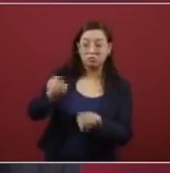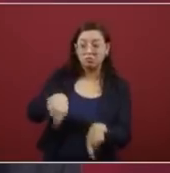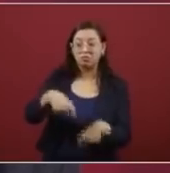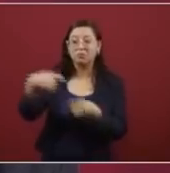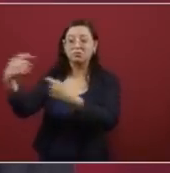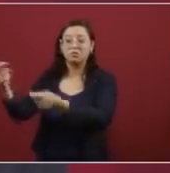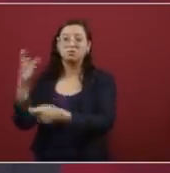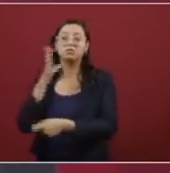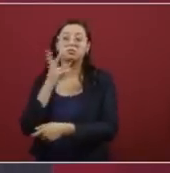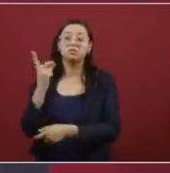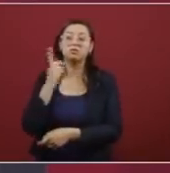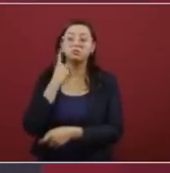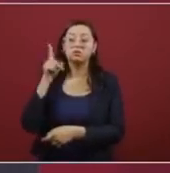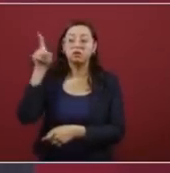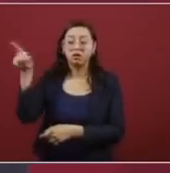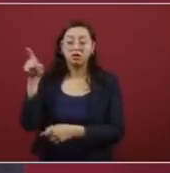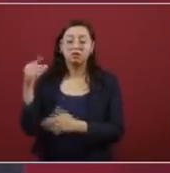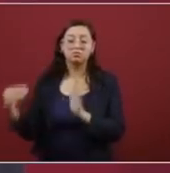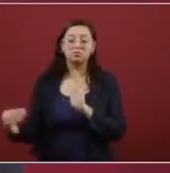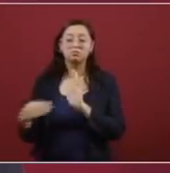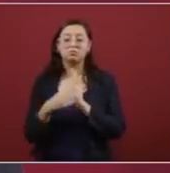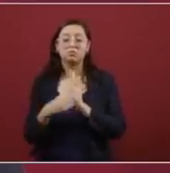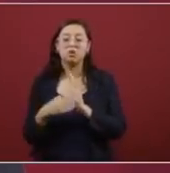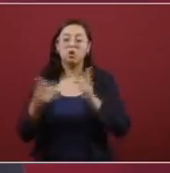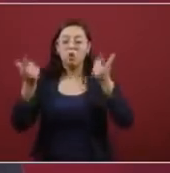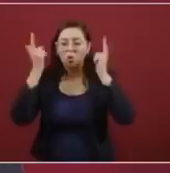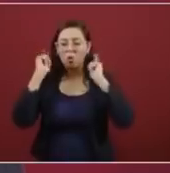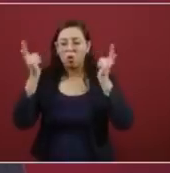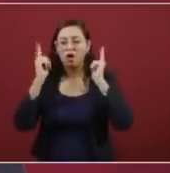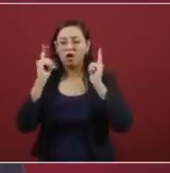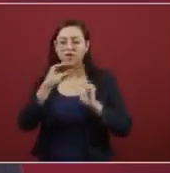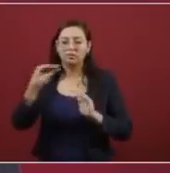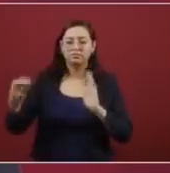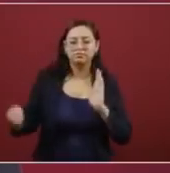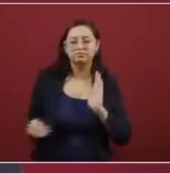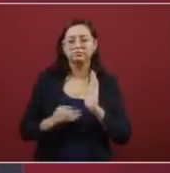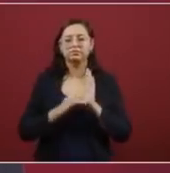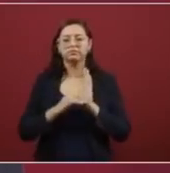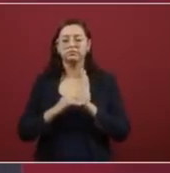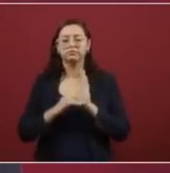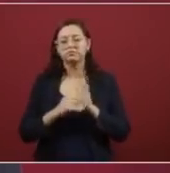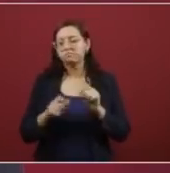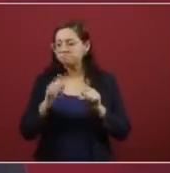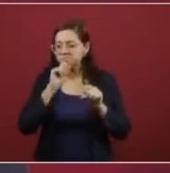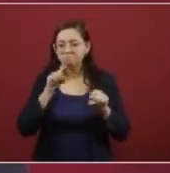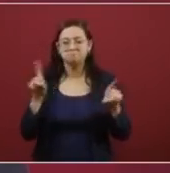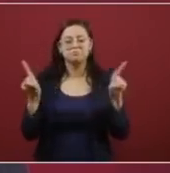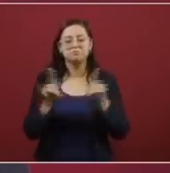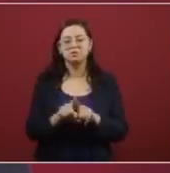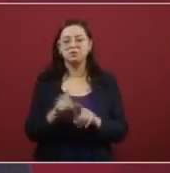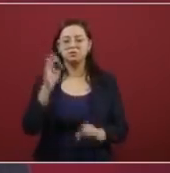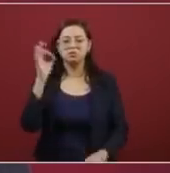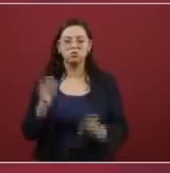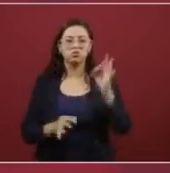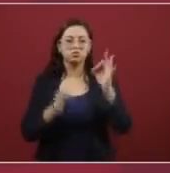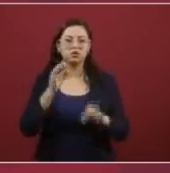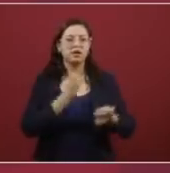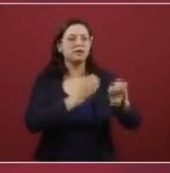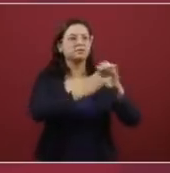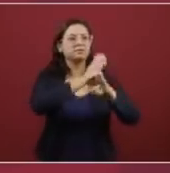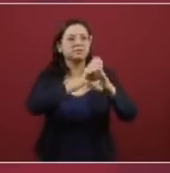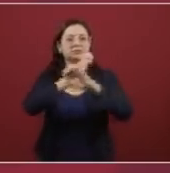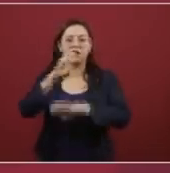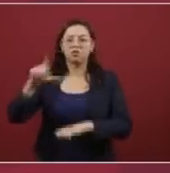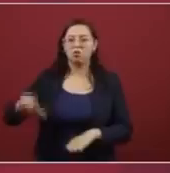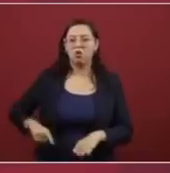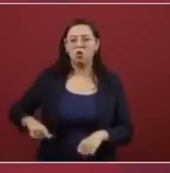que también podrán ser juzgados de esta forma los gobernadores